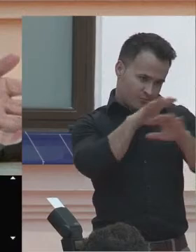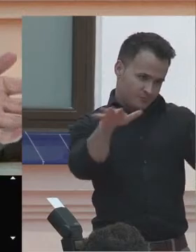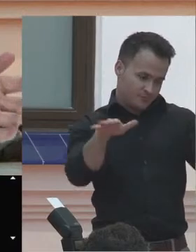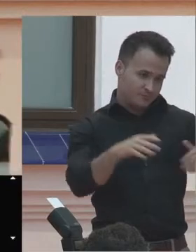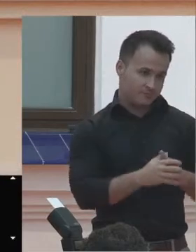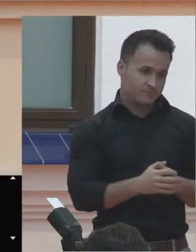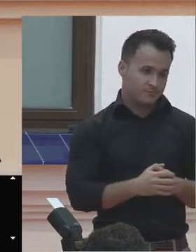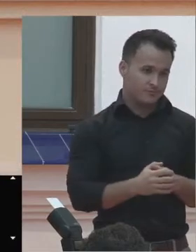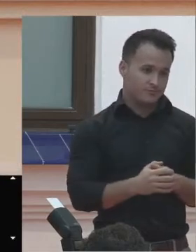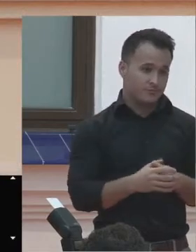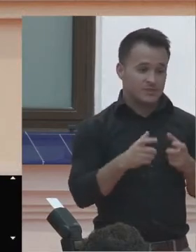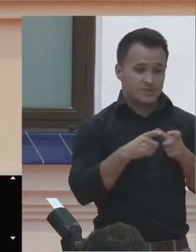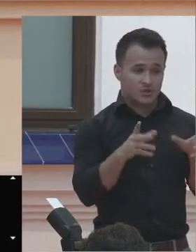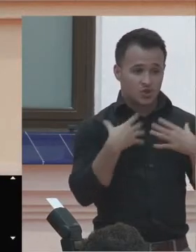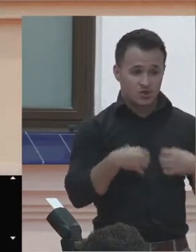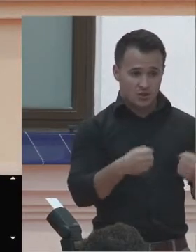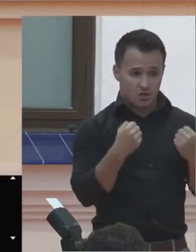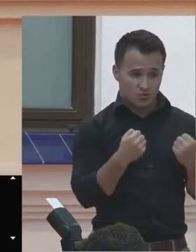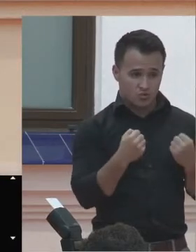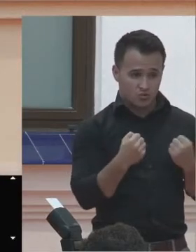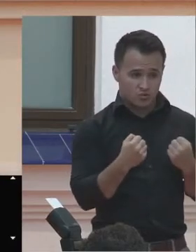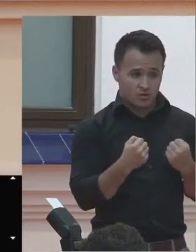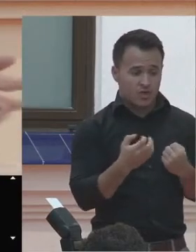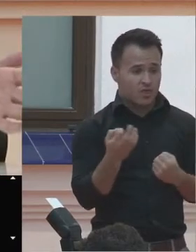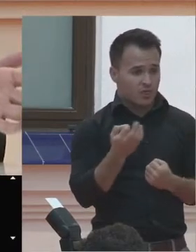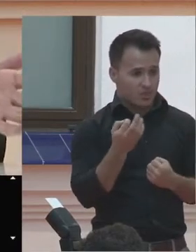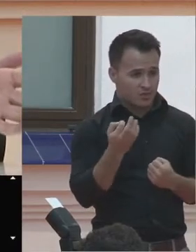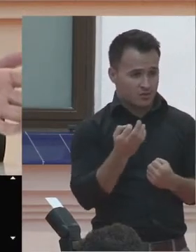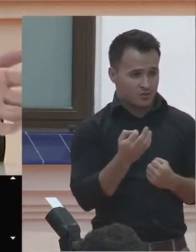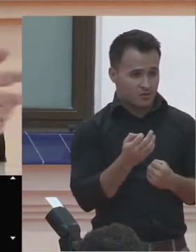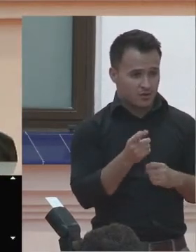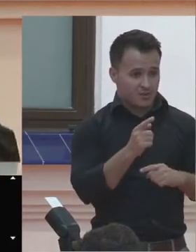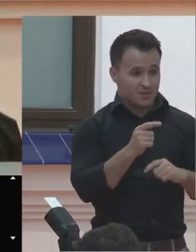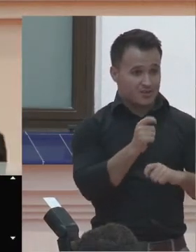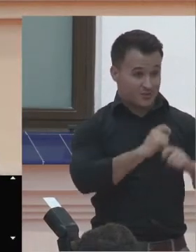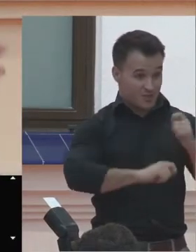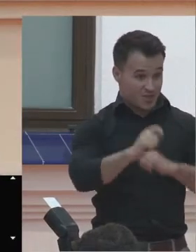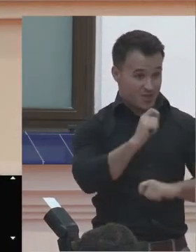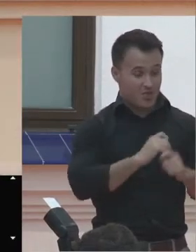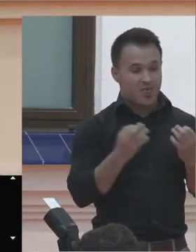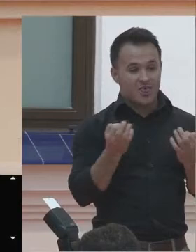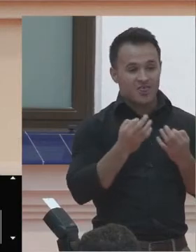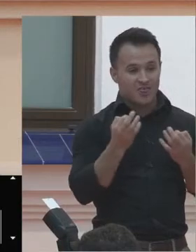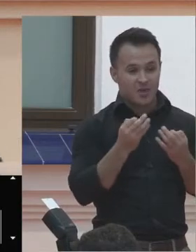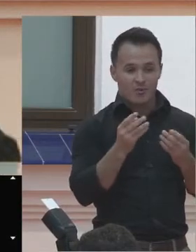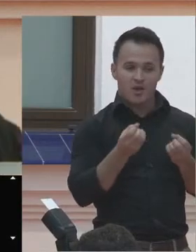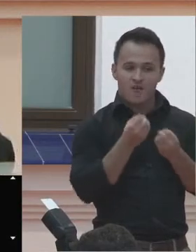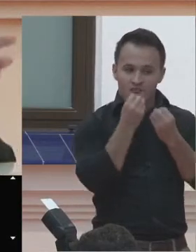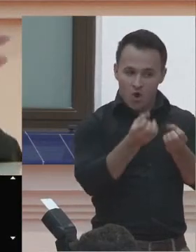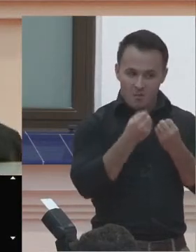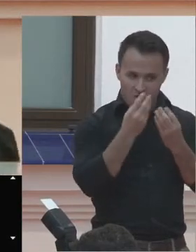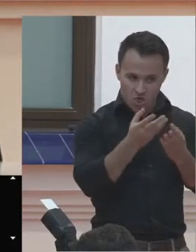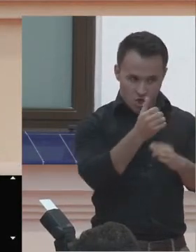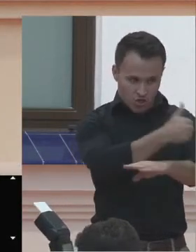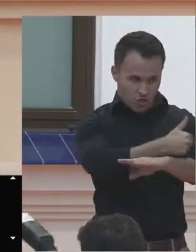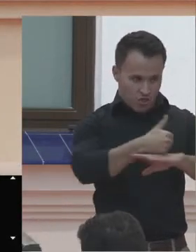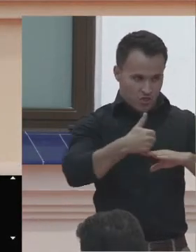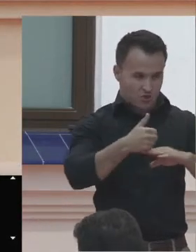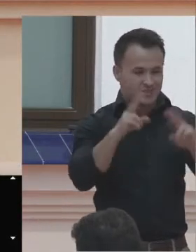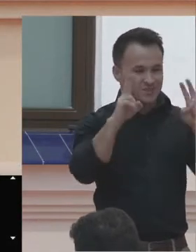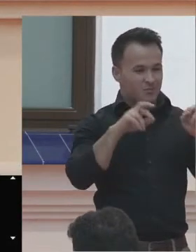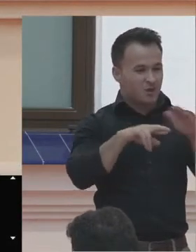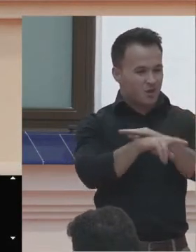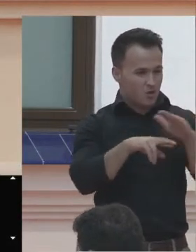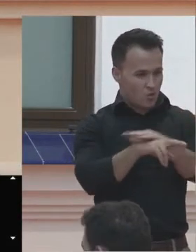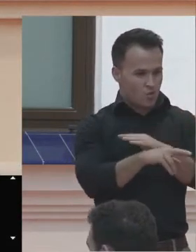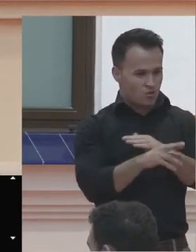el sector asociativo, igual que los ayuntamientos, tendrían que hacer verdaderas campañas de información a los ciudadanos acerca de los recursos